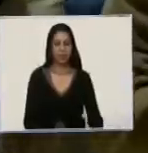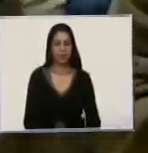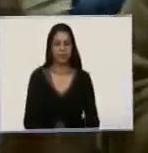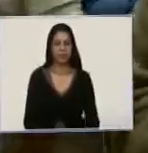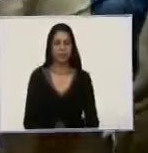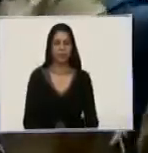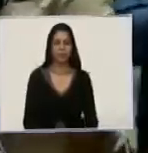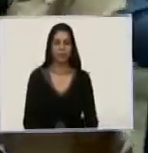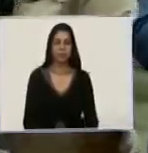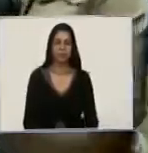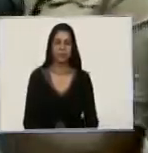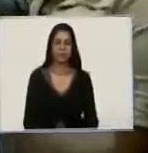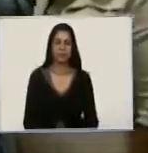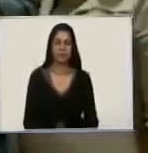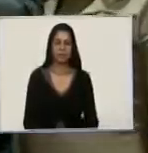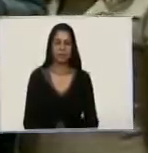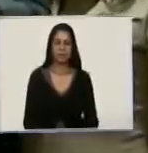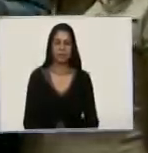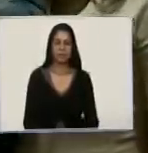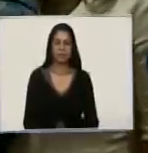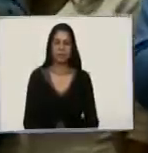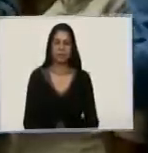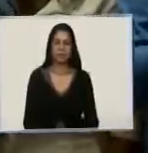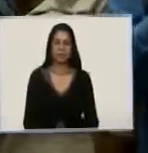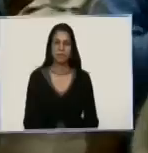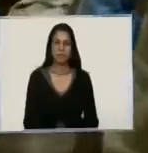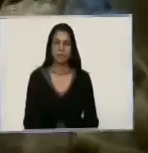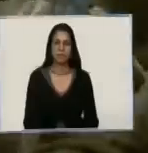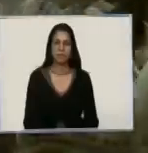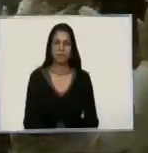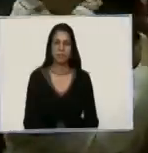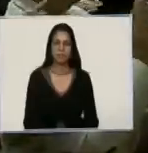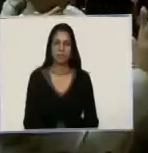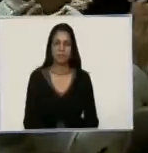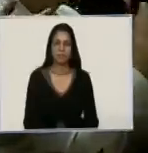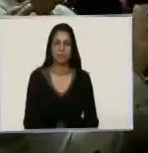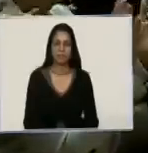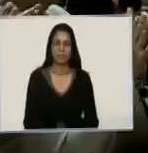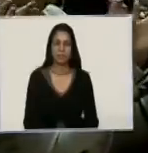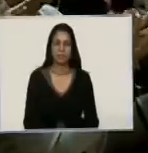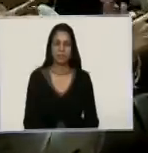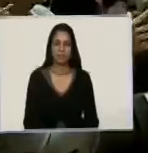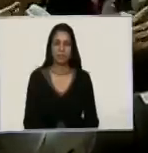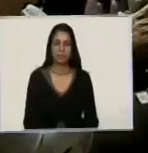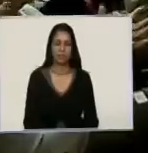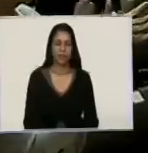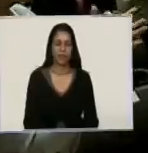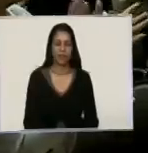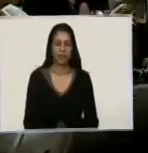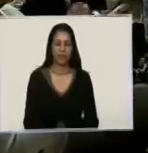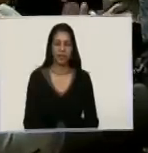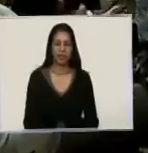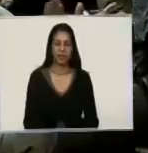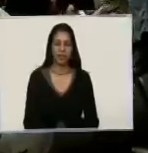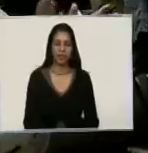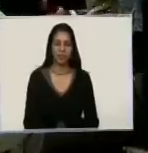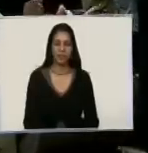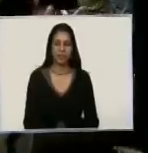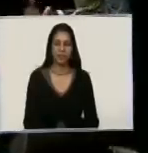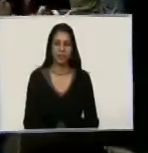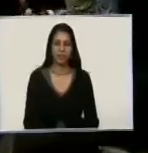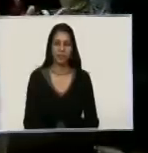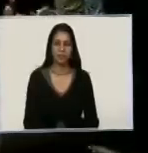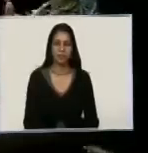Ustedes creyeron con la desaparición física de nuestro comandante Hugo Chávez que se acababa la revolución bolivariana. Bueno, tenga usted la